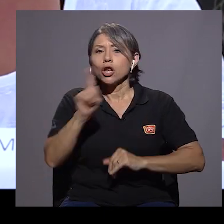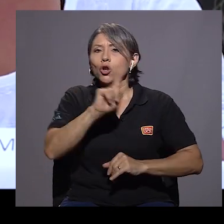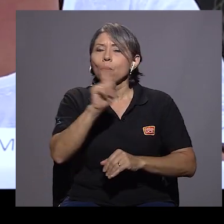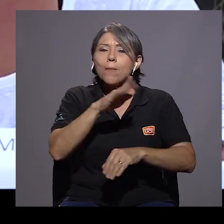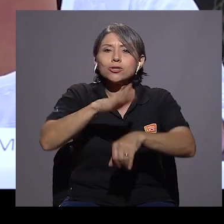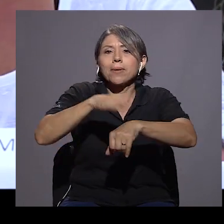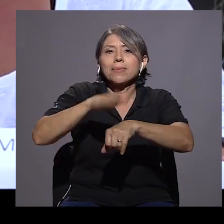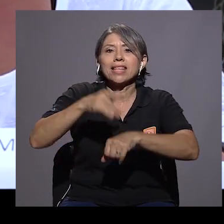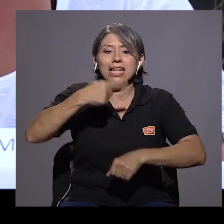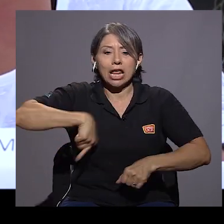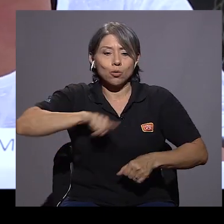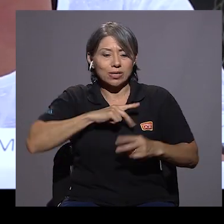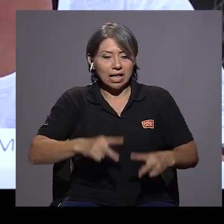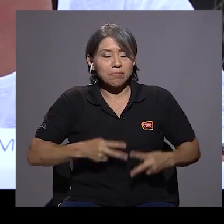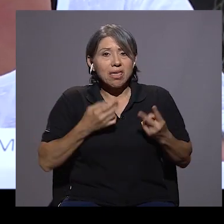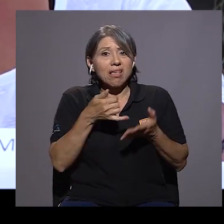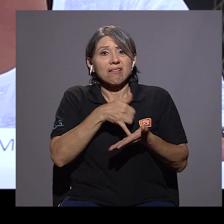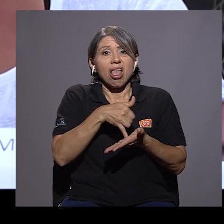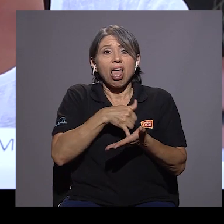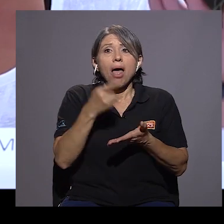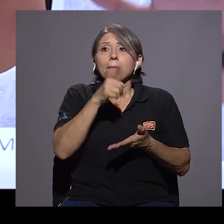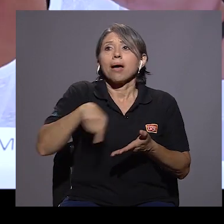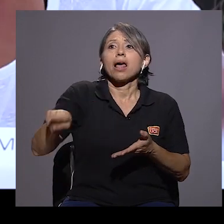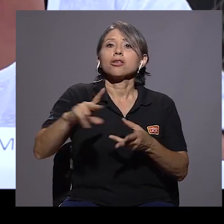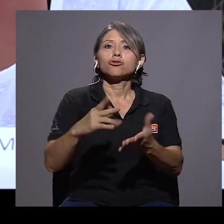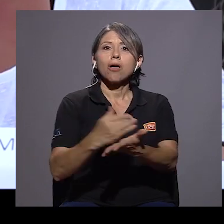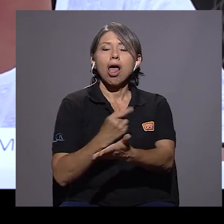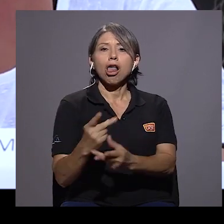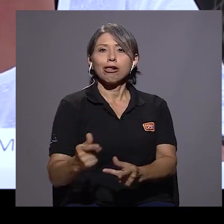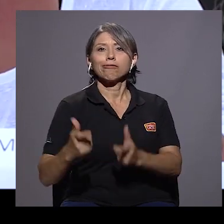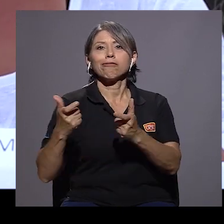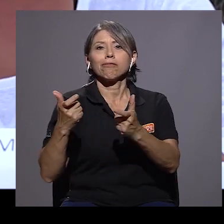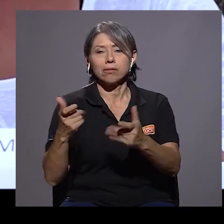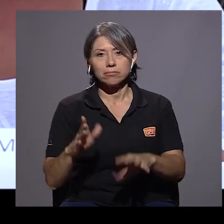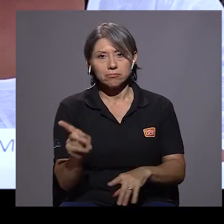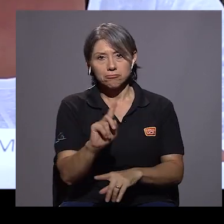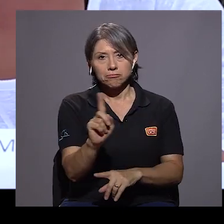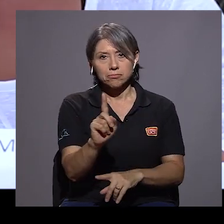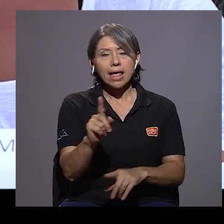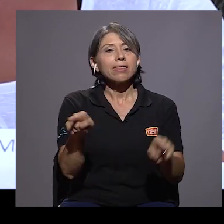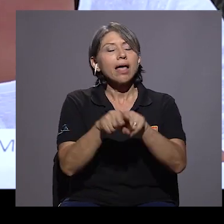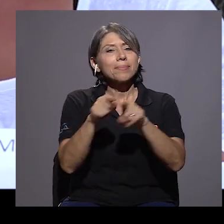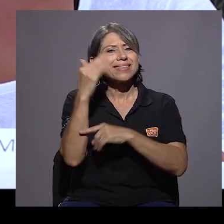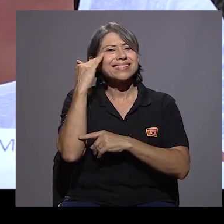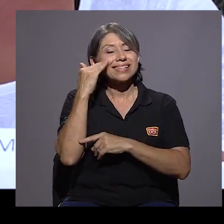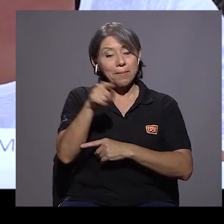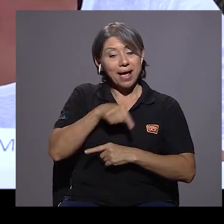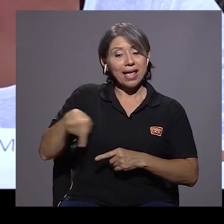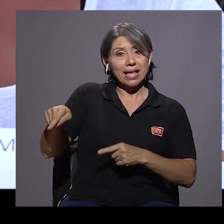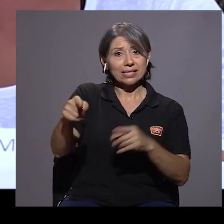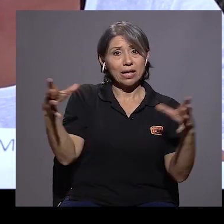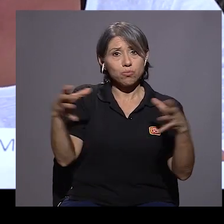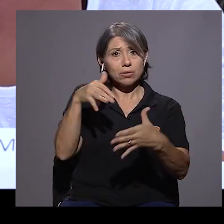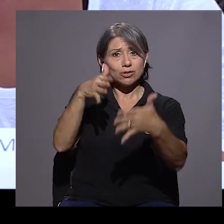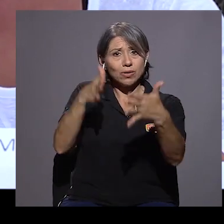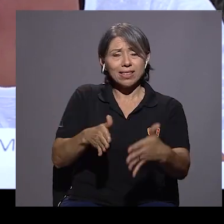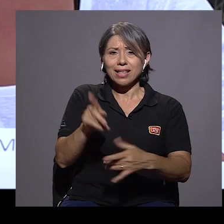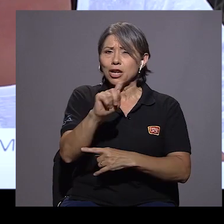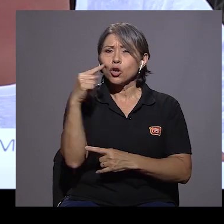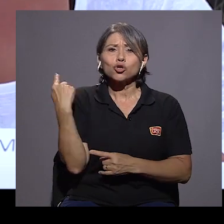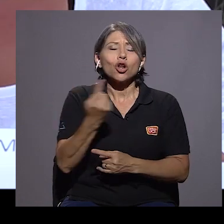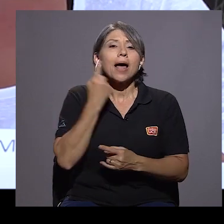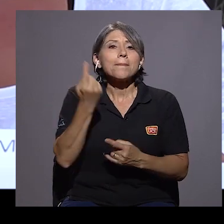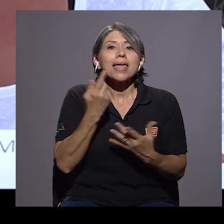No vamos a permitir que nos precaricen nuestras vidas para enriquecer sus ganancias. Por otro lado, que se sepa que este movimiento estudiantil